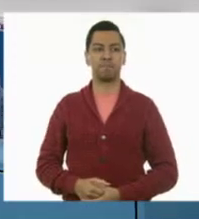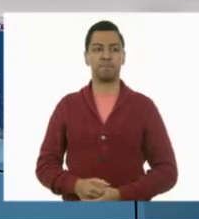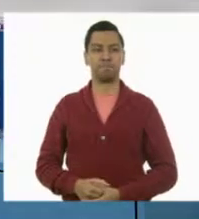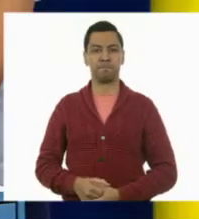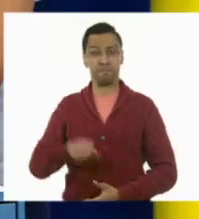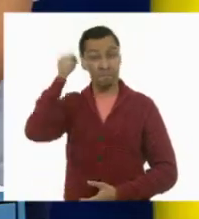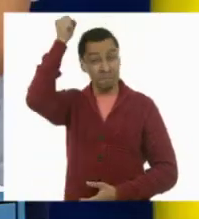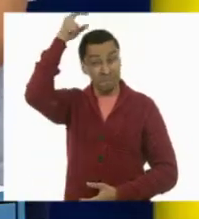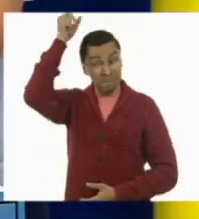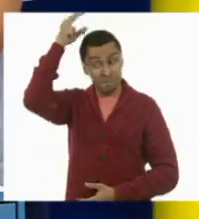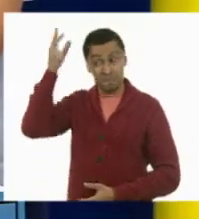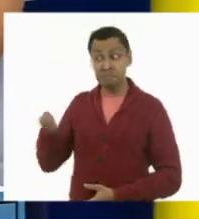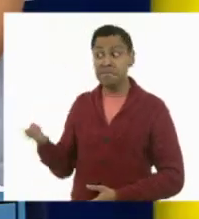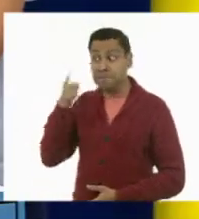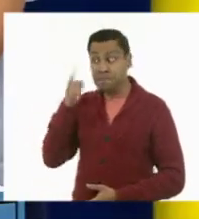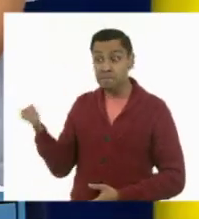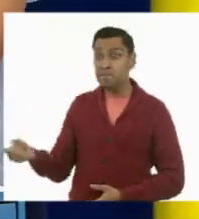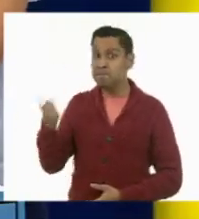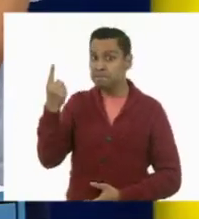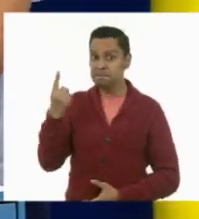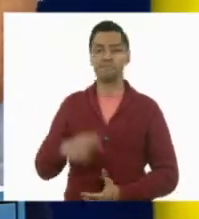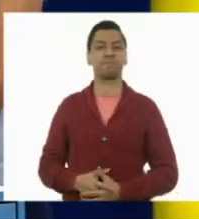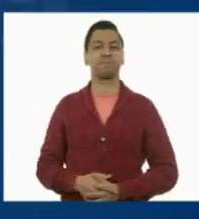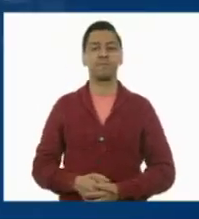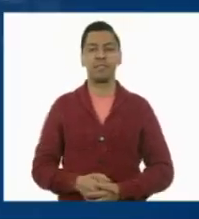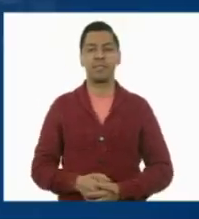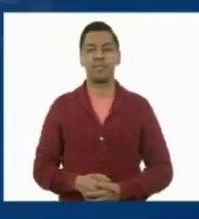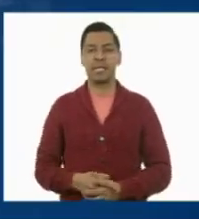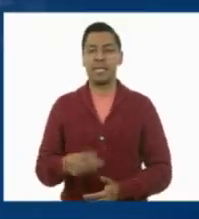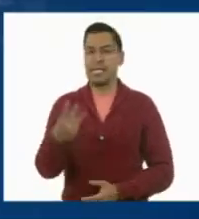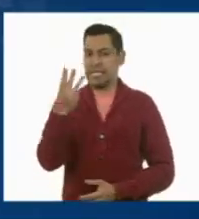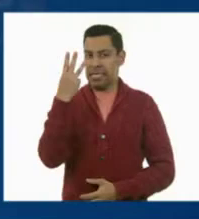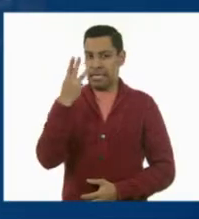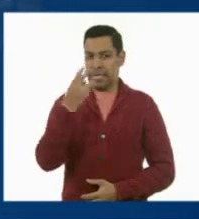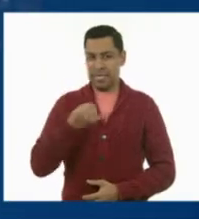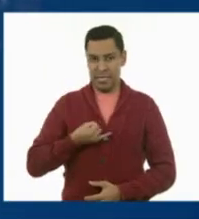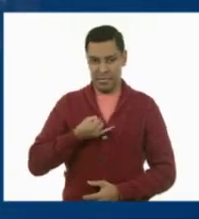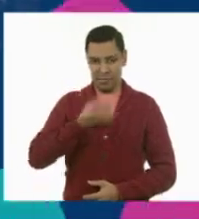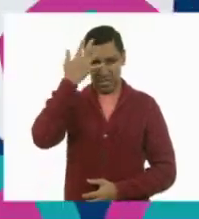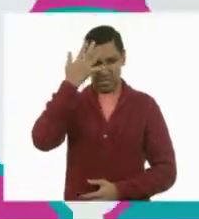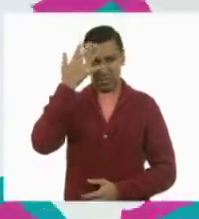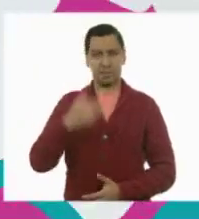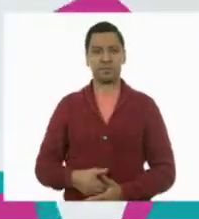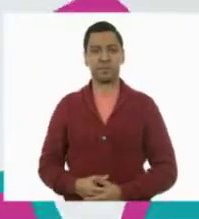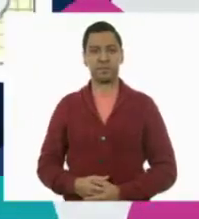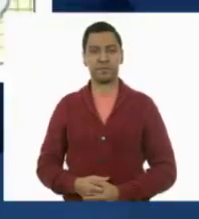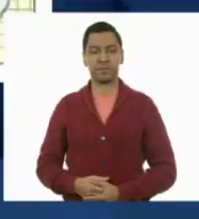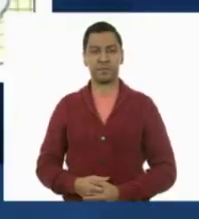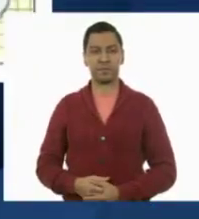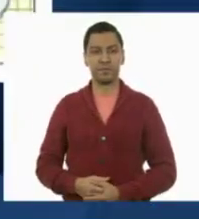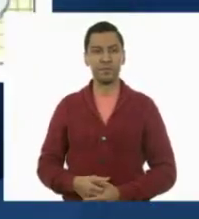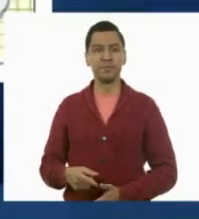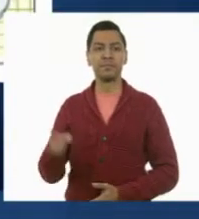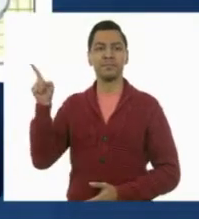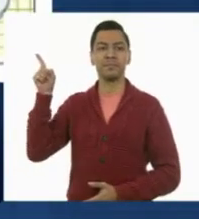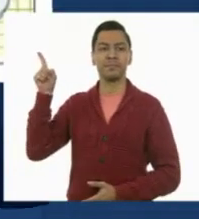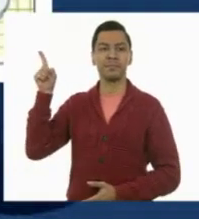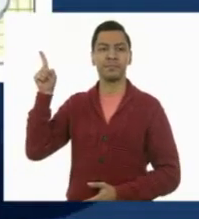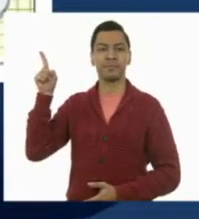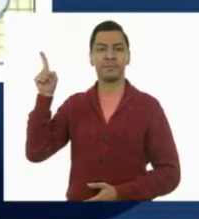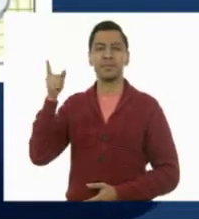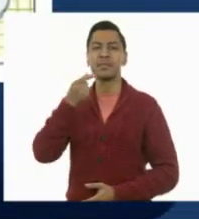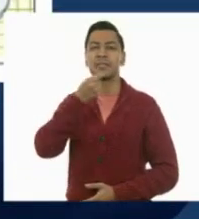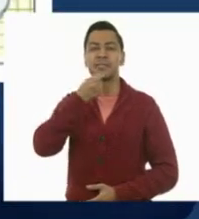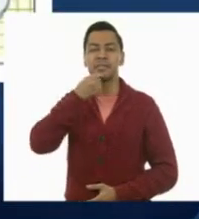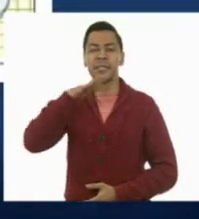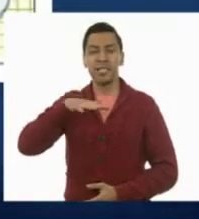Las vamos guardando. Y ahora vamos a nuestra tercera imagen, que vemos a una niña que dice así: